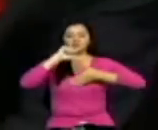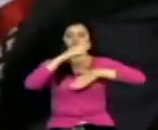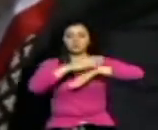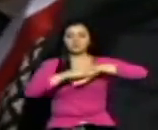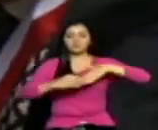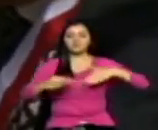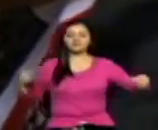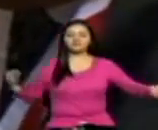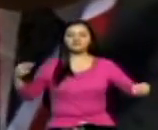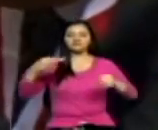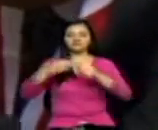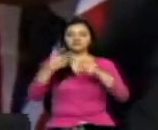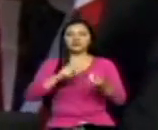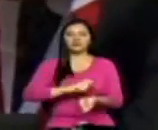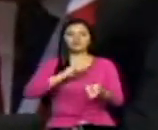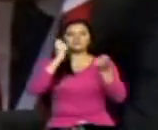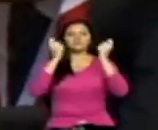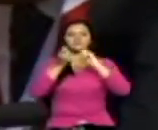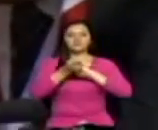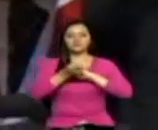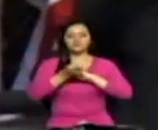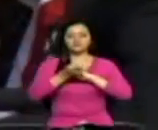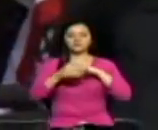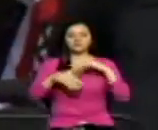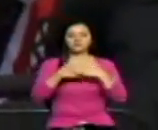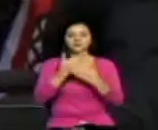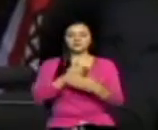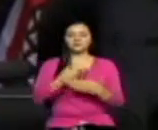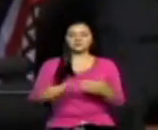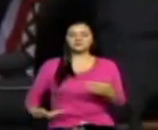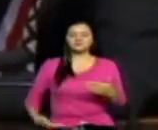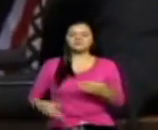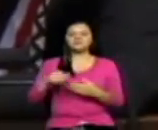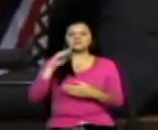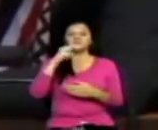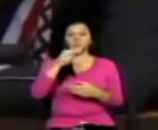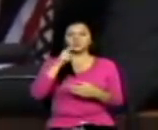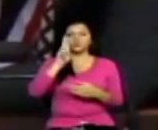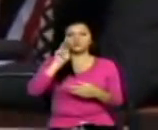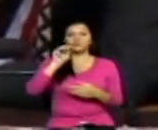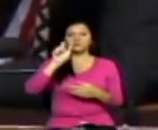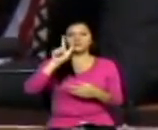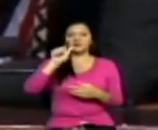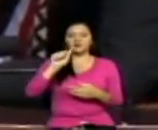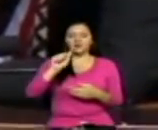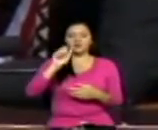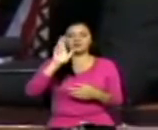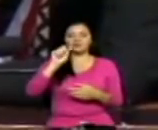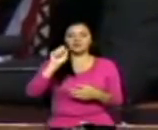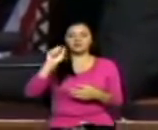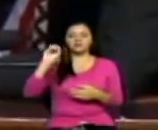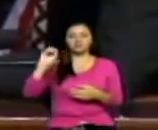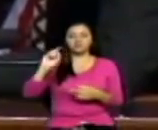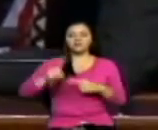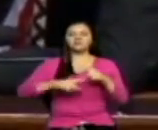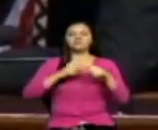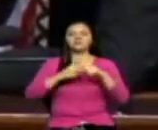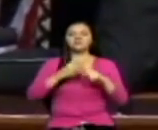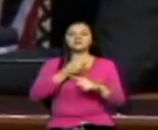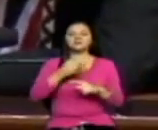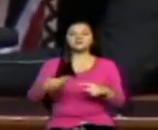participan en el cambio de mando entre Ollanta Humala Tasso y el